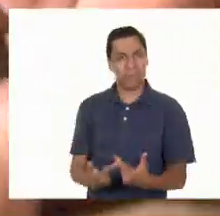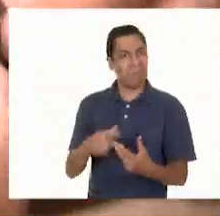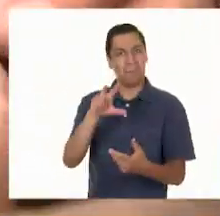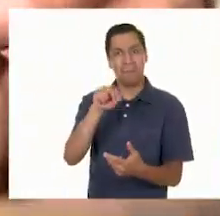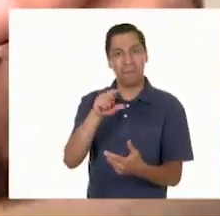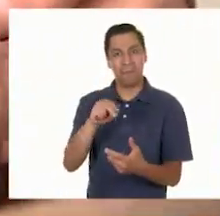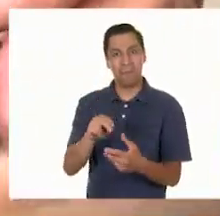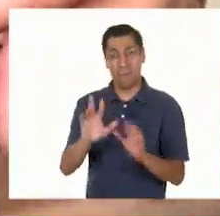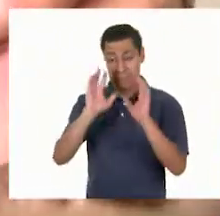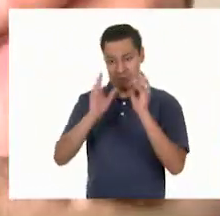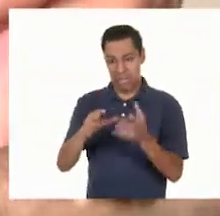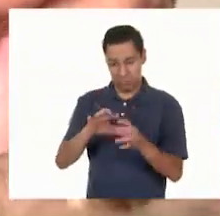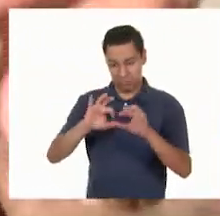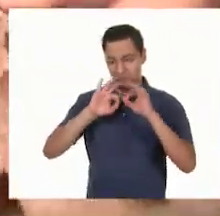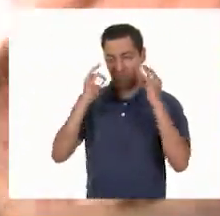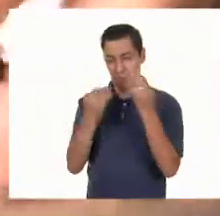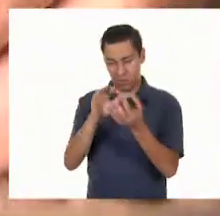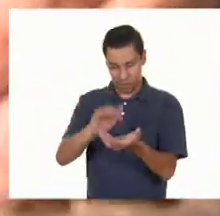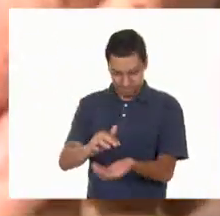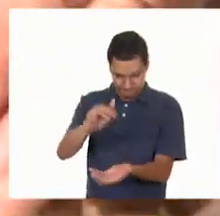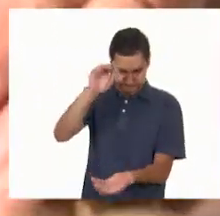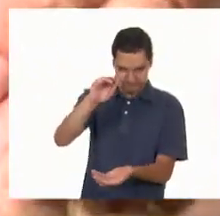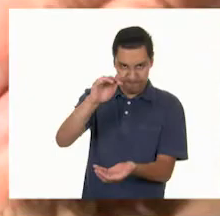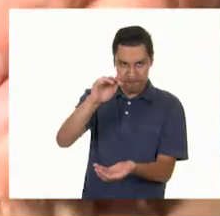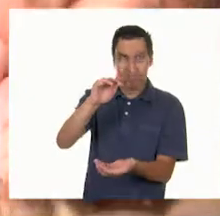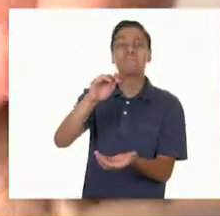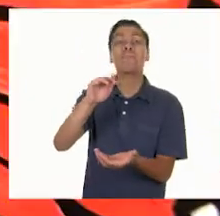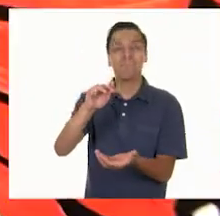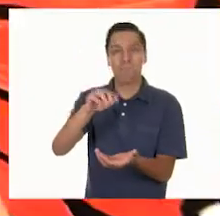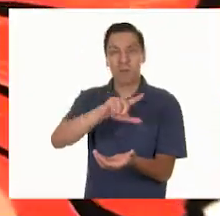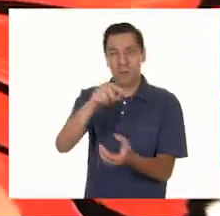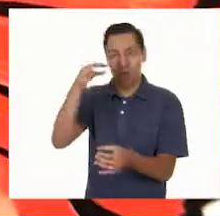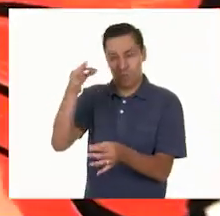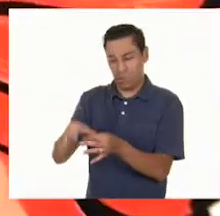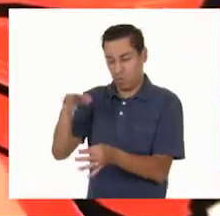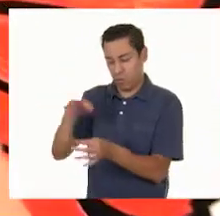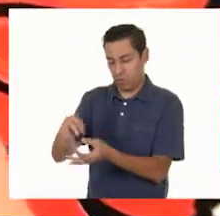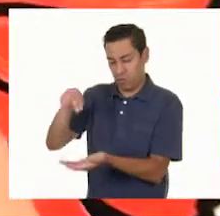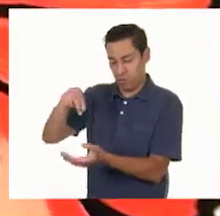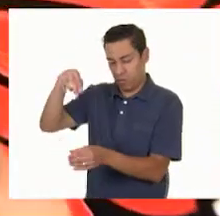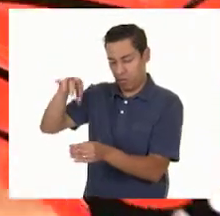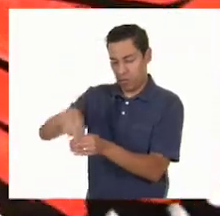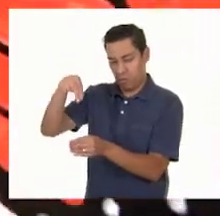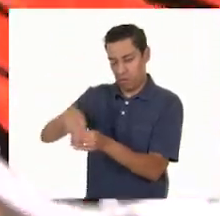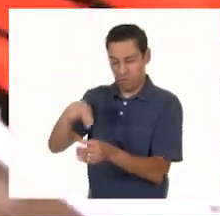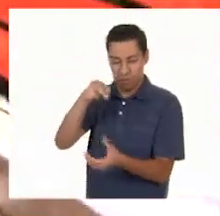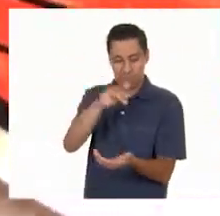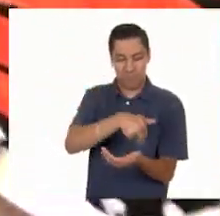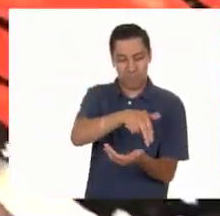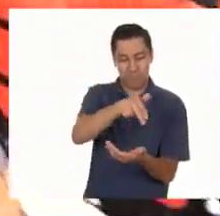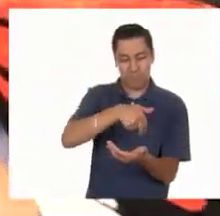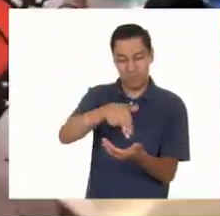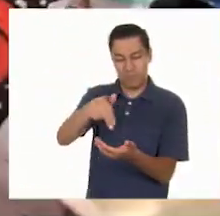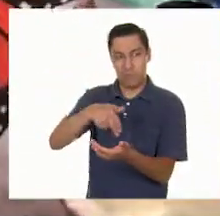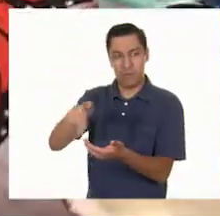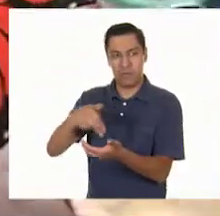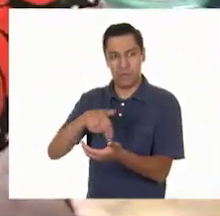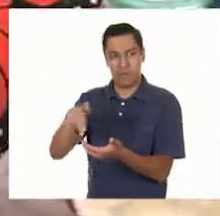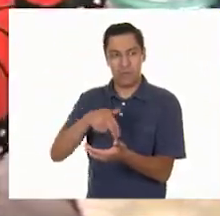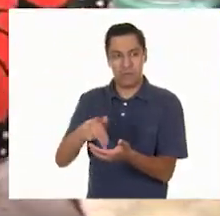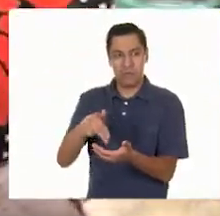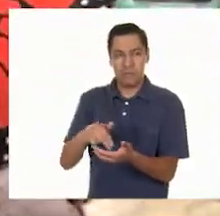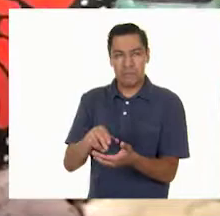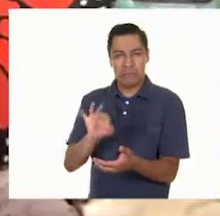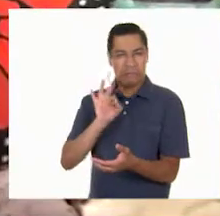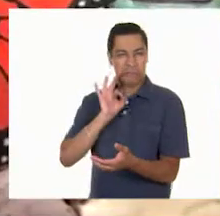está hecha la figura pues ya viene la pintura y también para la pintura pues eso es comer